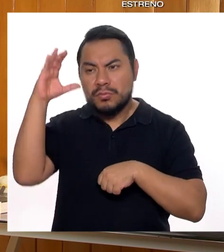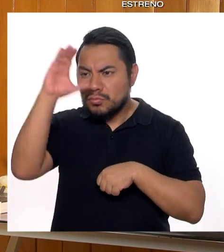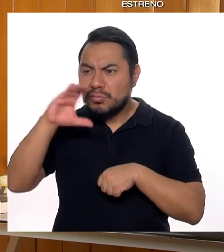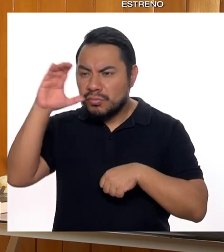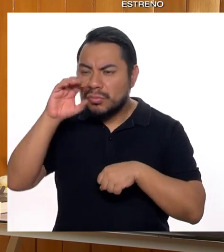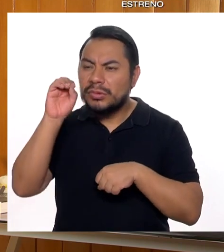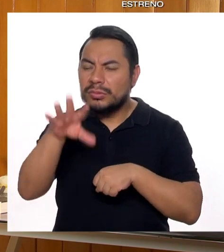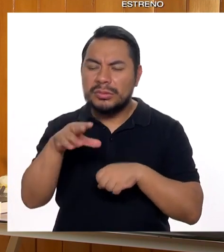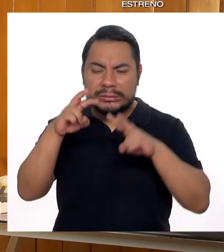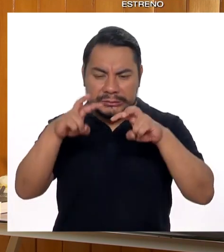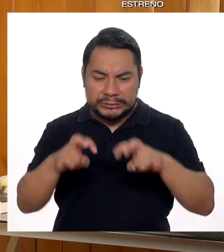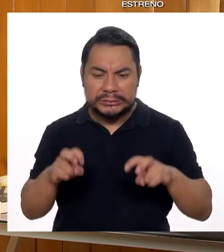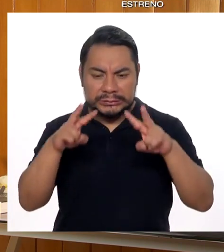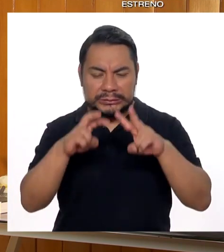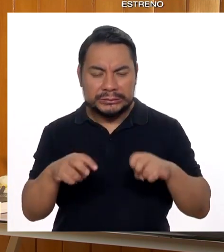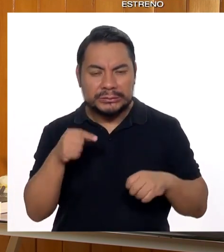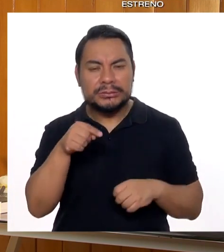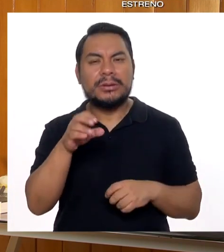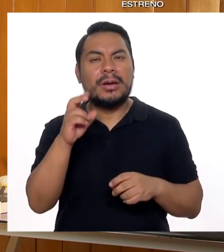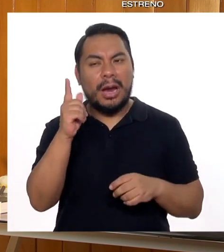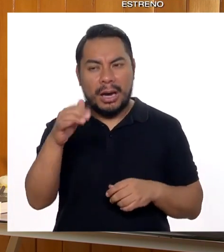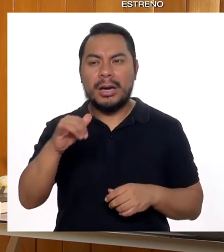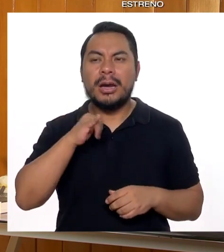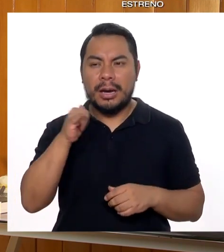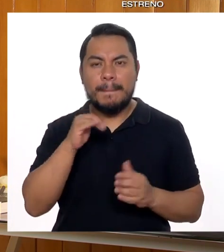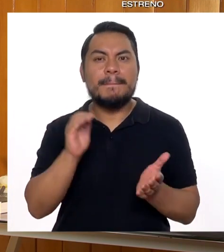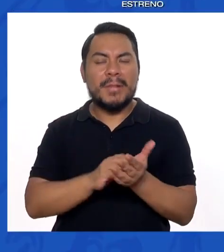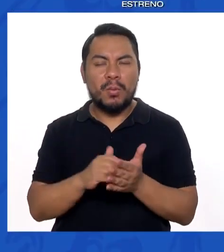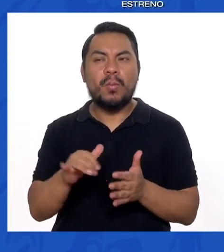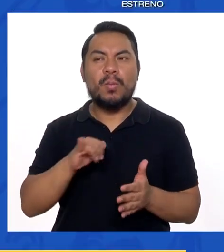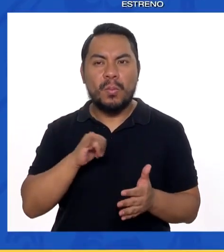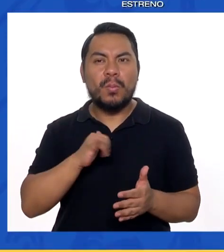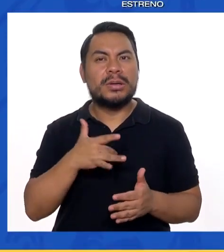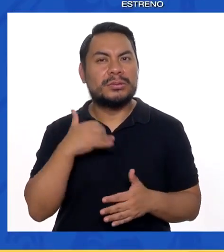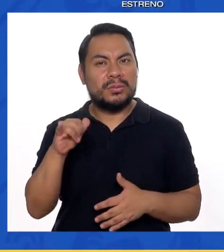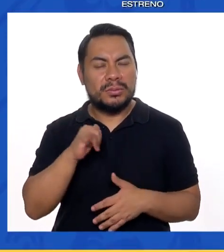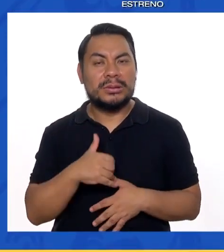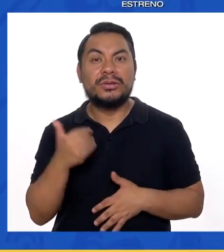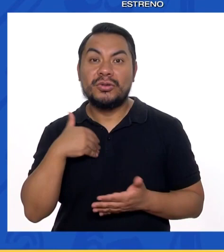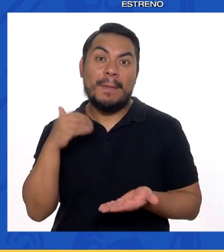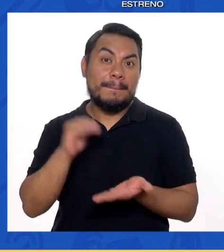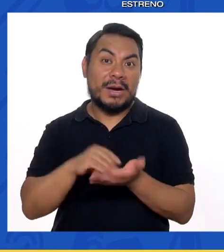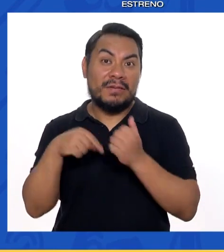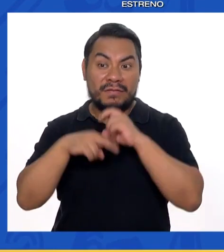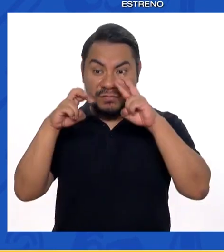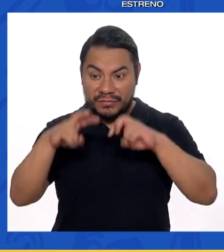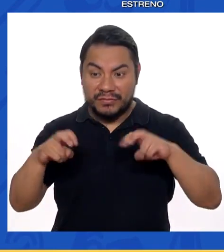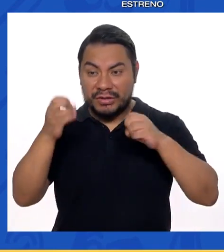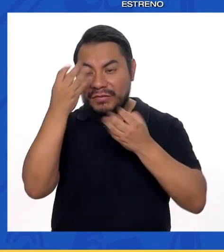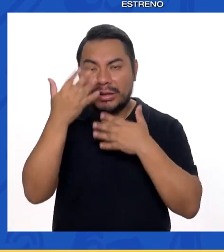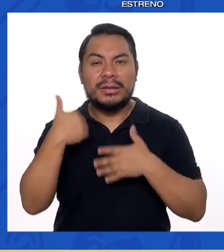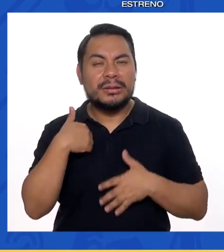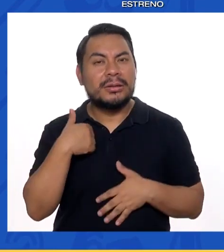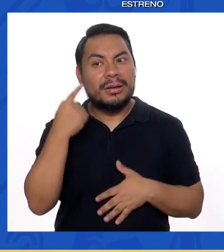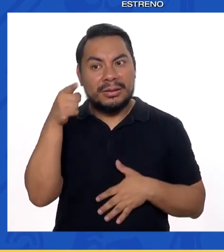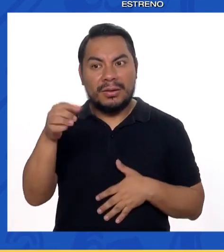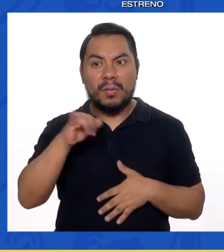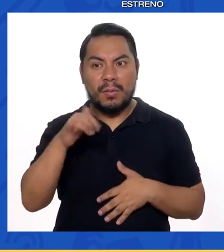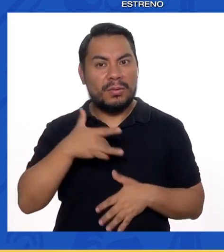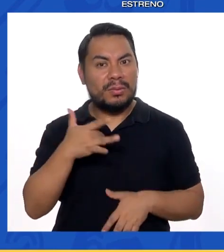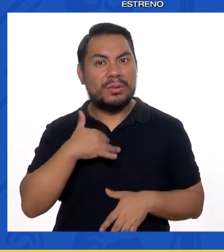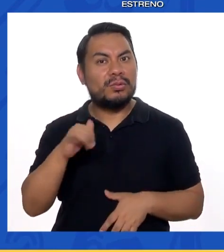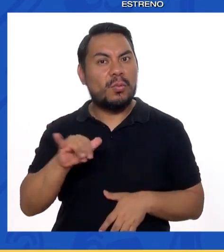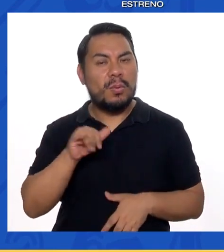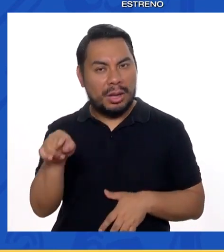tardía y cada vez me empezaba a identificar un poco más. Y conforme buscaba más información sentía que hablaba mucho de